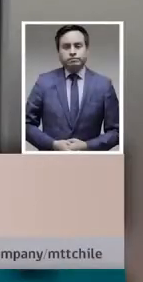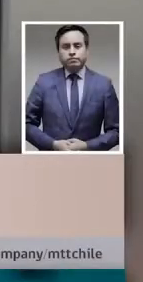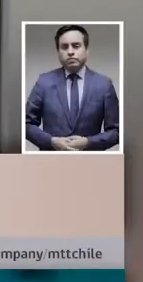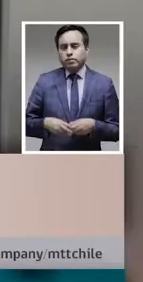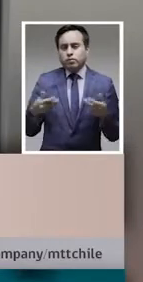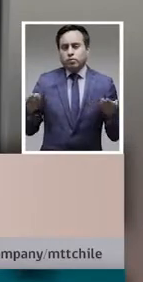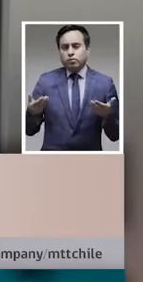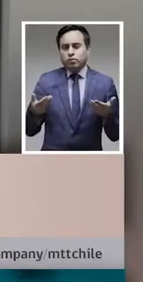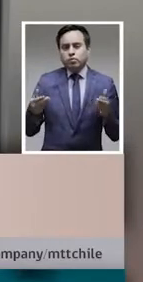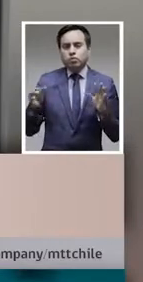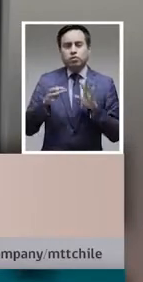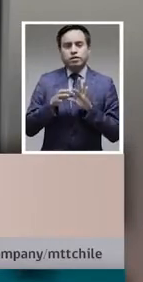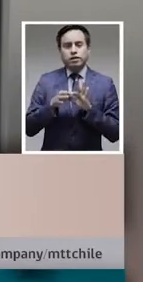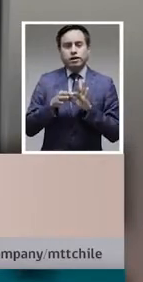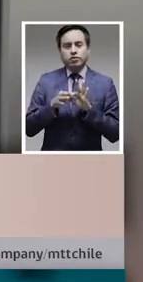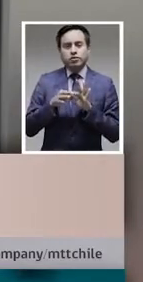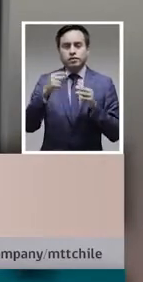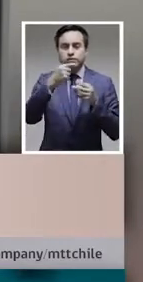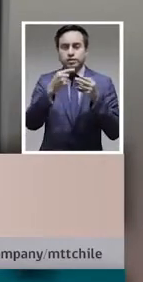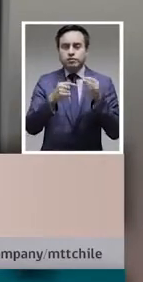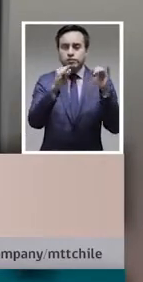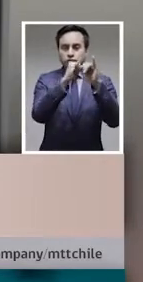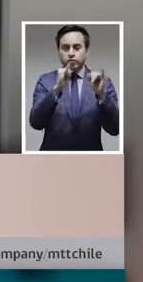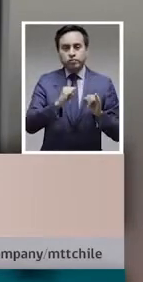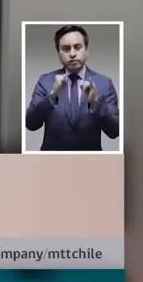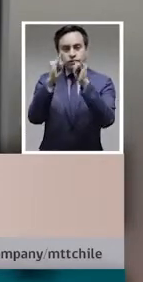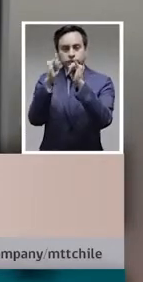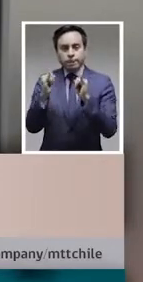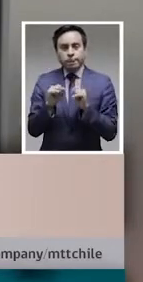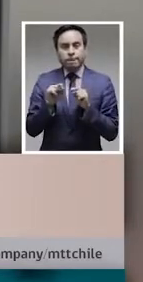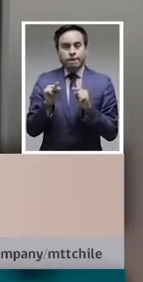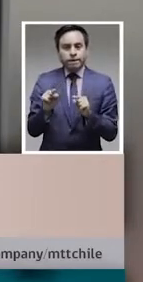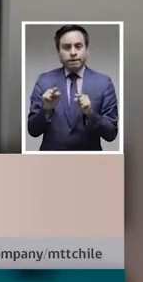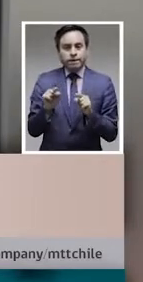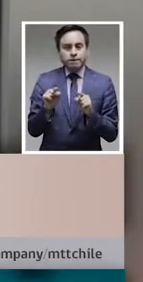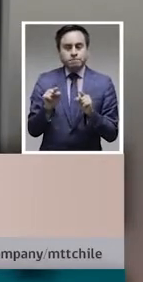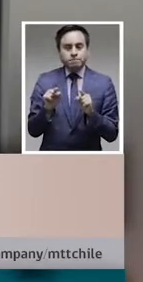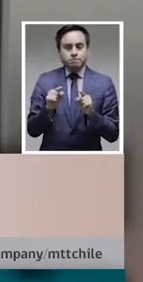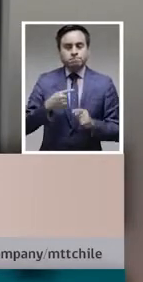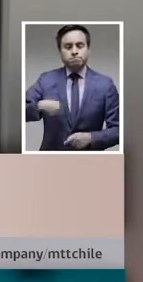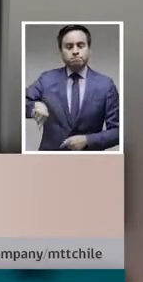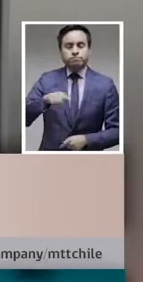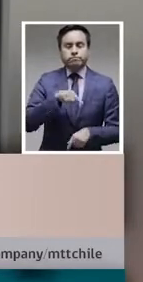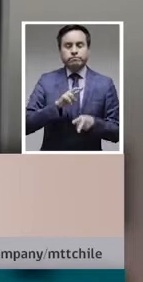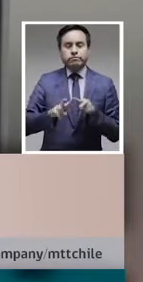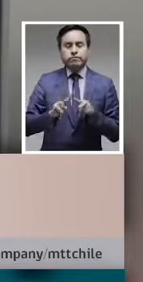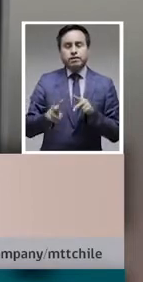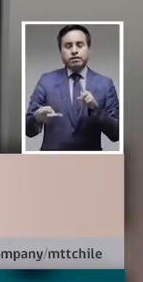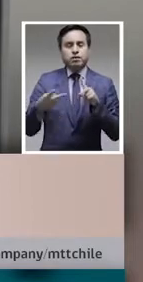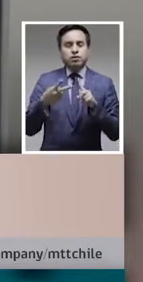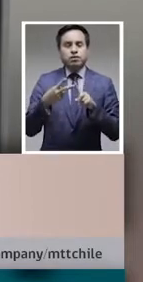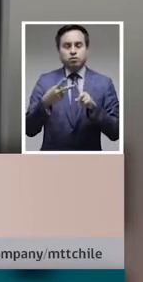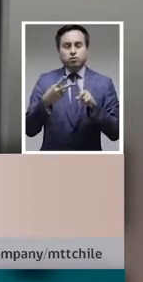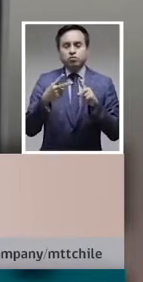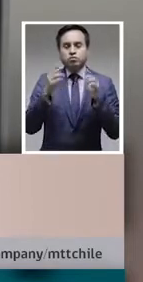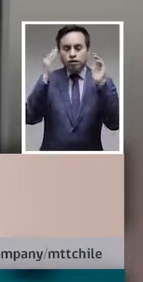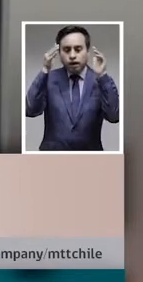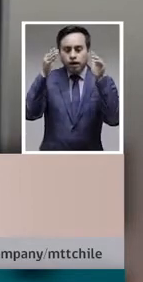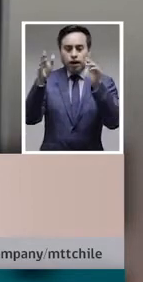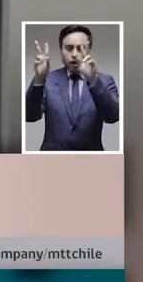¿Cómo nos mantenemos conectados? De muchas maneras. Y aquí tenemos que entrar a otro de los